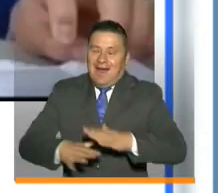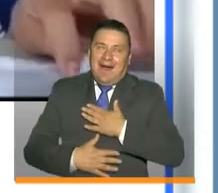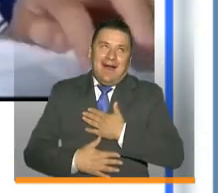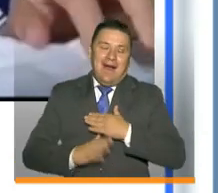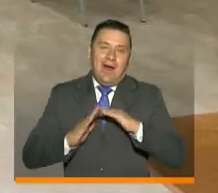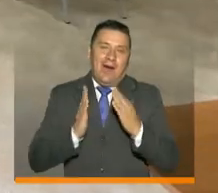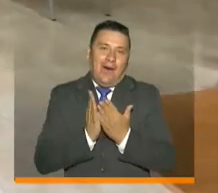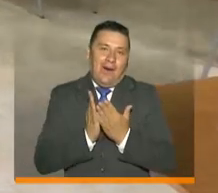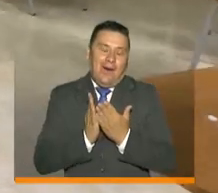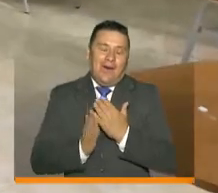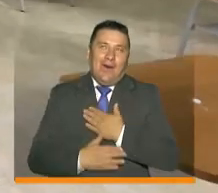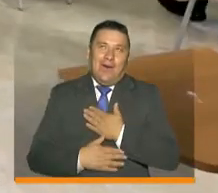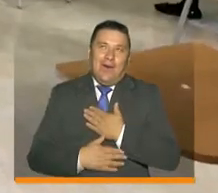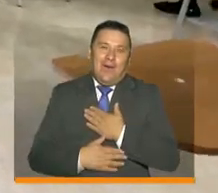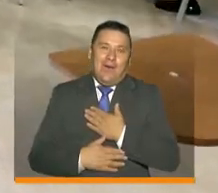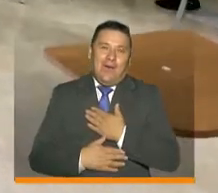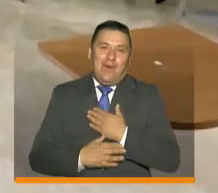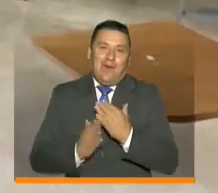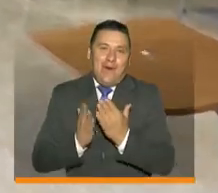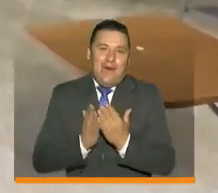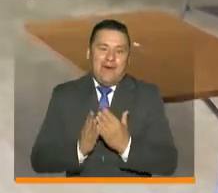acá en el colegio.